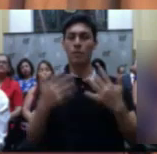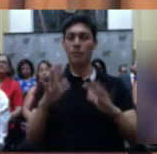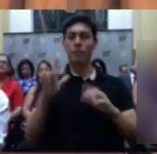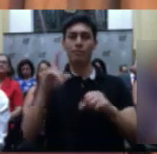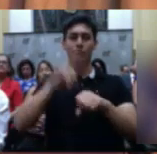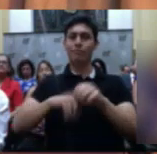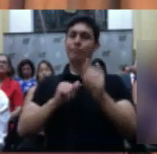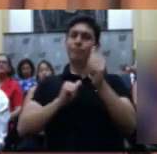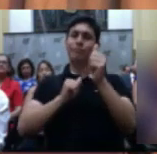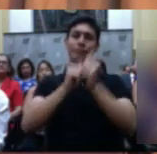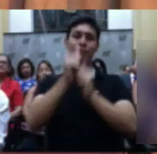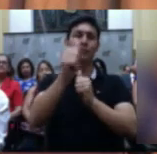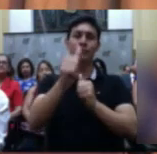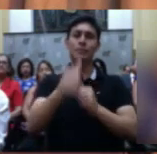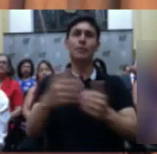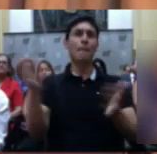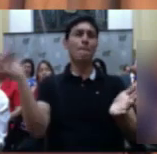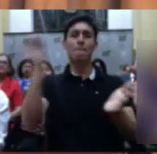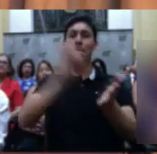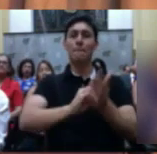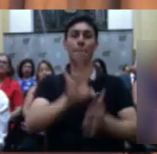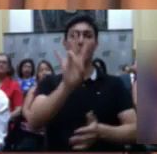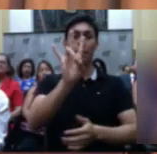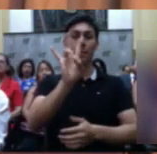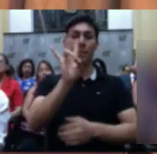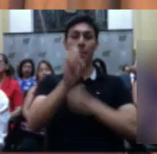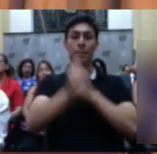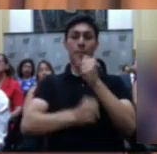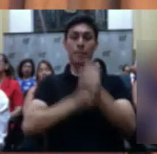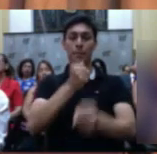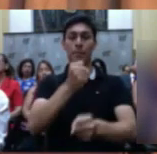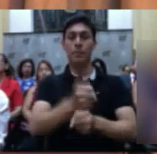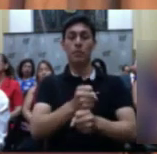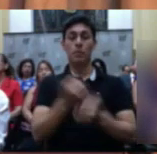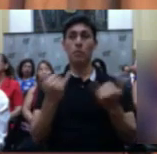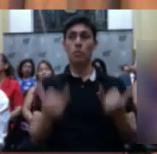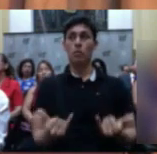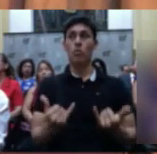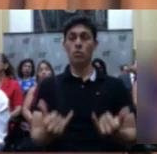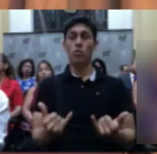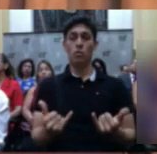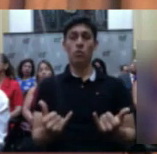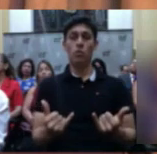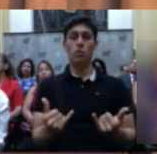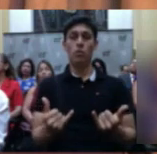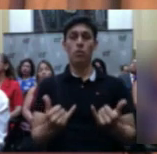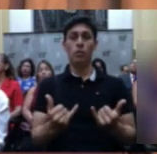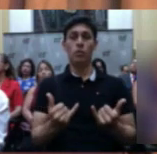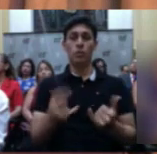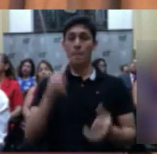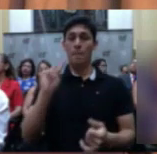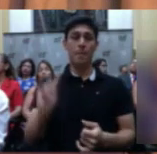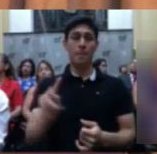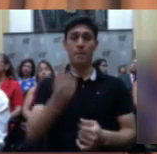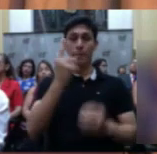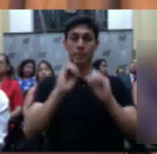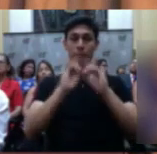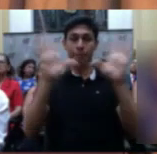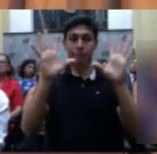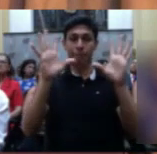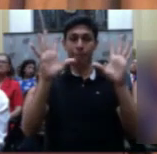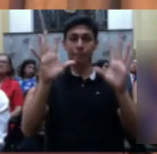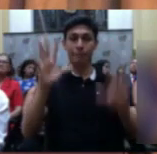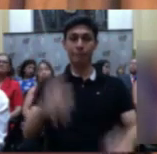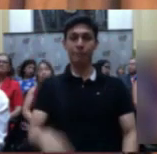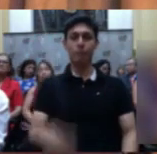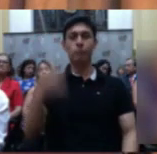desde ese entonces más de 7 años, y hoy, al igual que ese primer día que soñamos